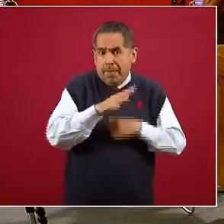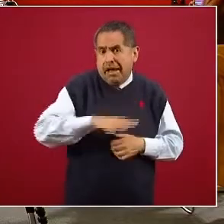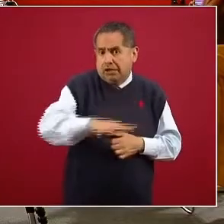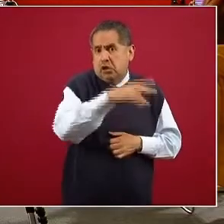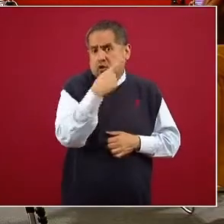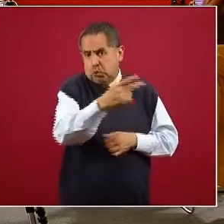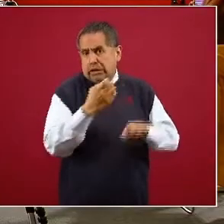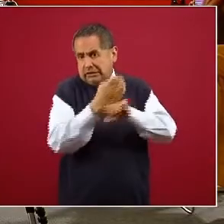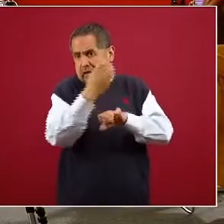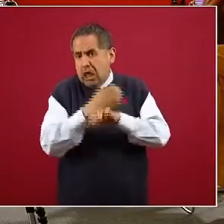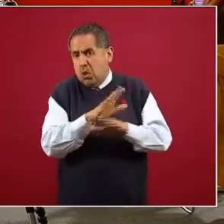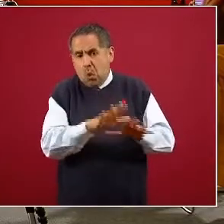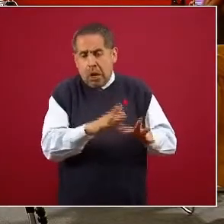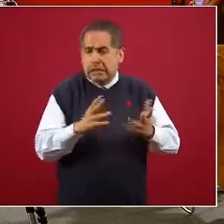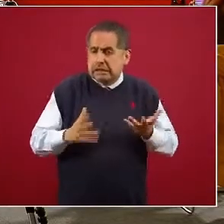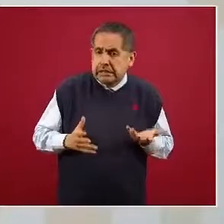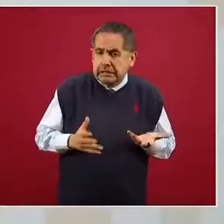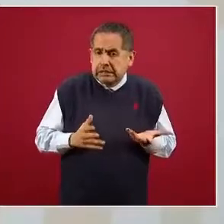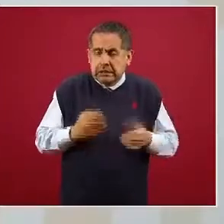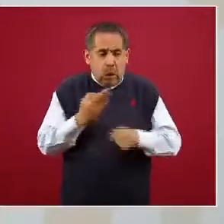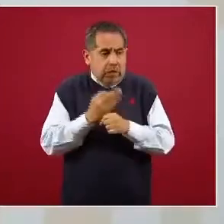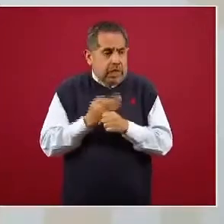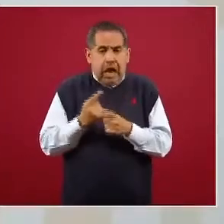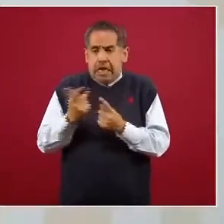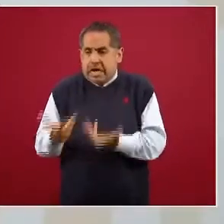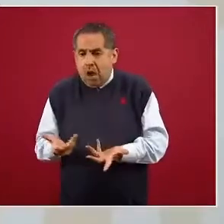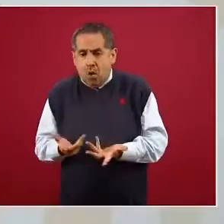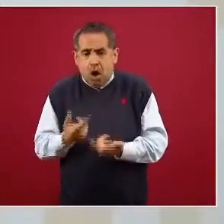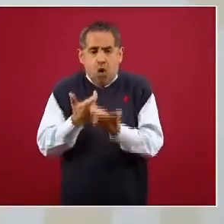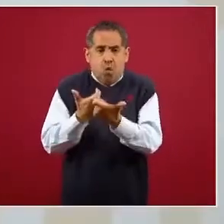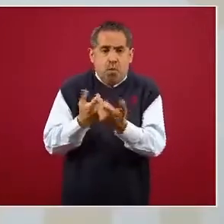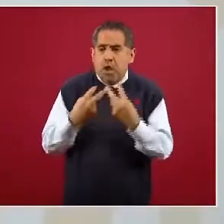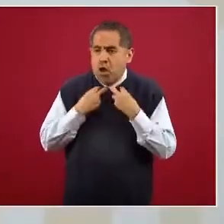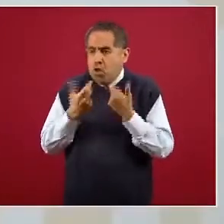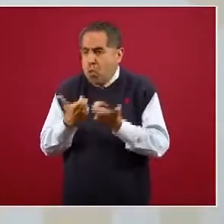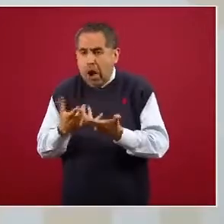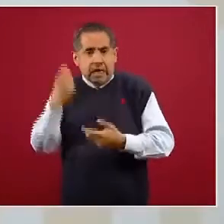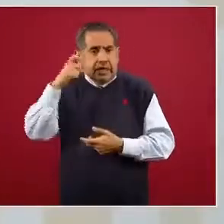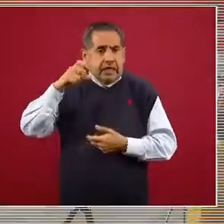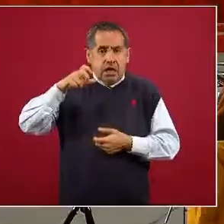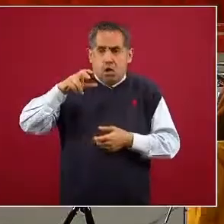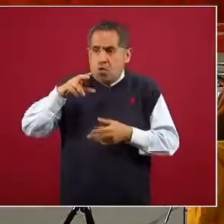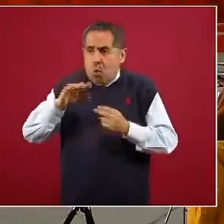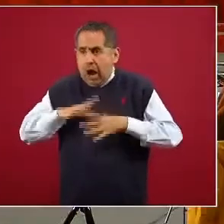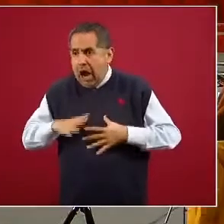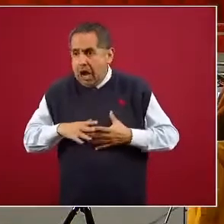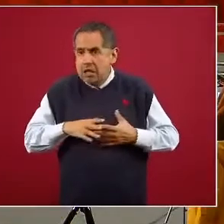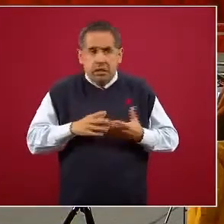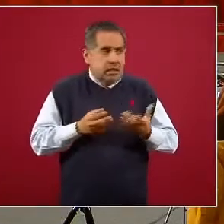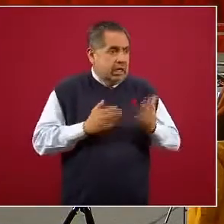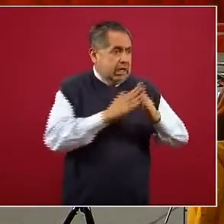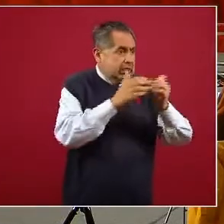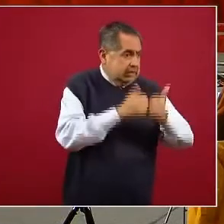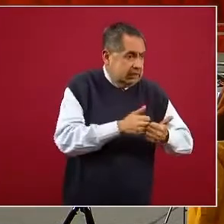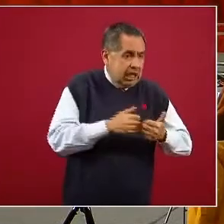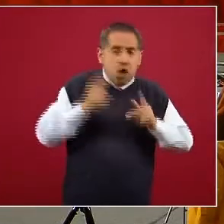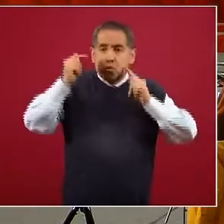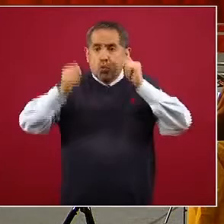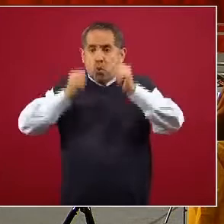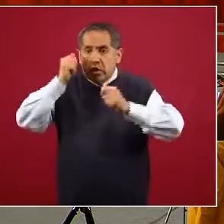implica la contención de la economía quintanarroense, que depende mayormente del